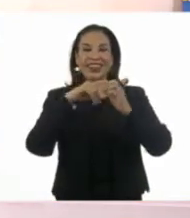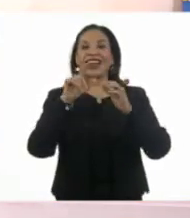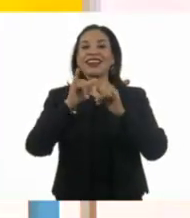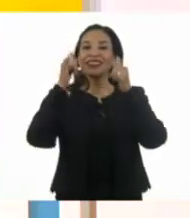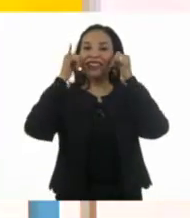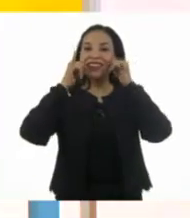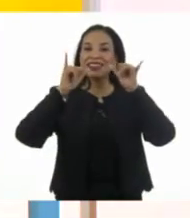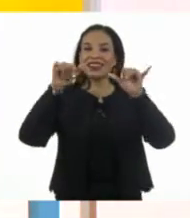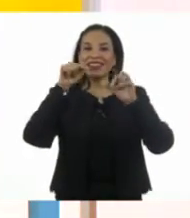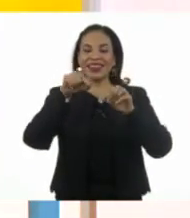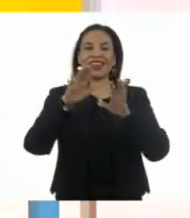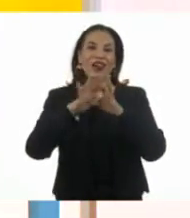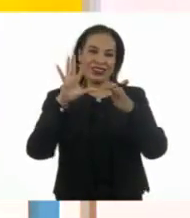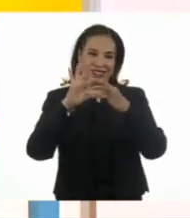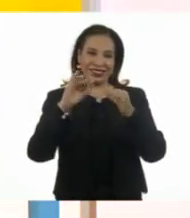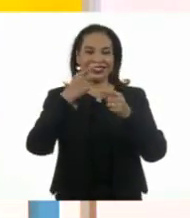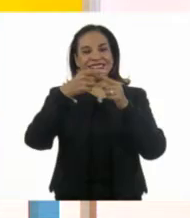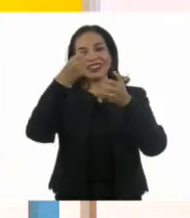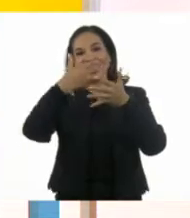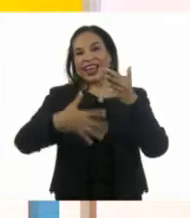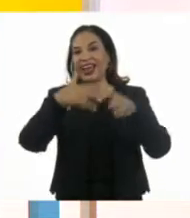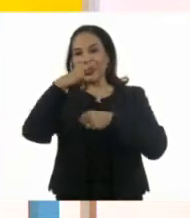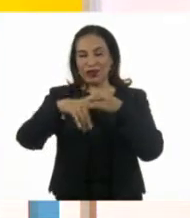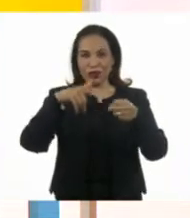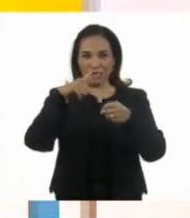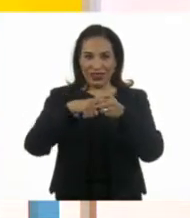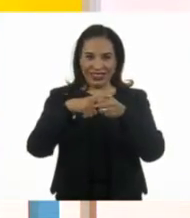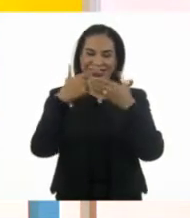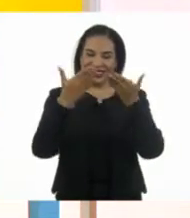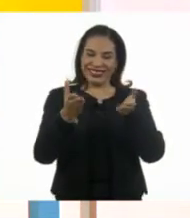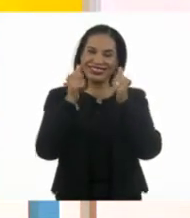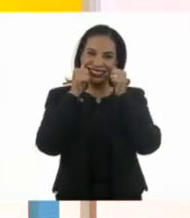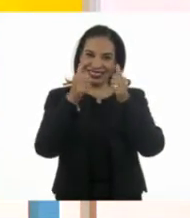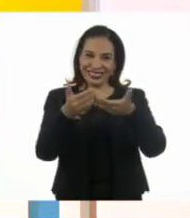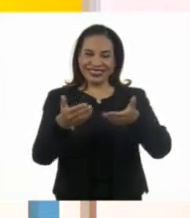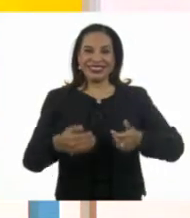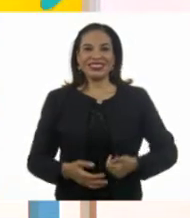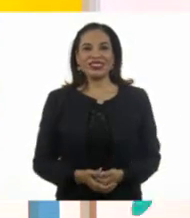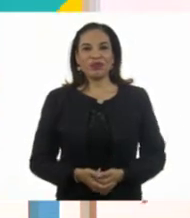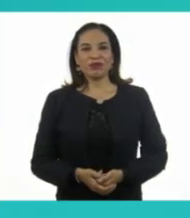Barca, donde también menciona varios animales. Vamos a escucharla.